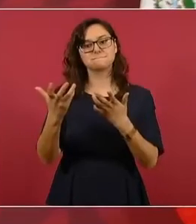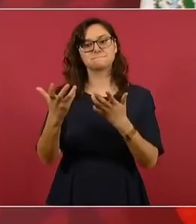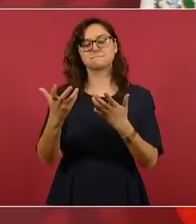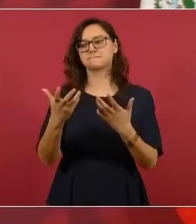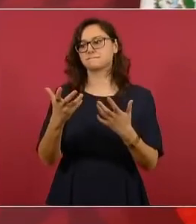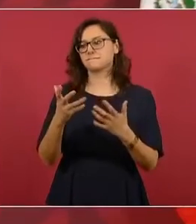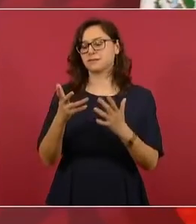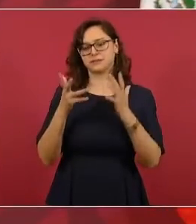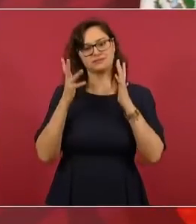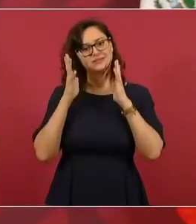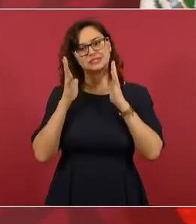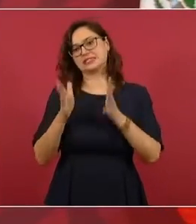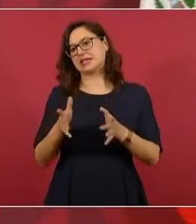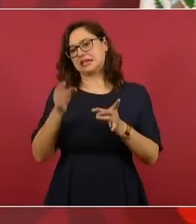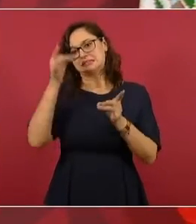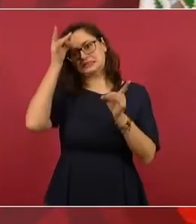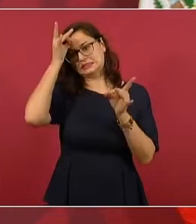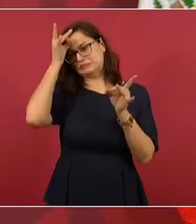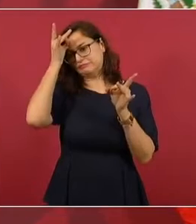de